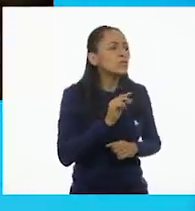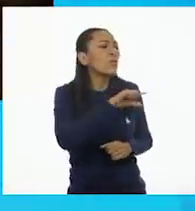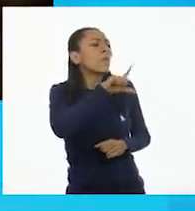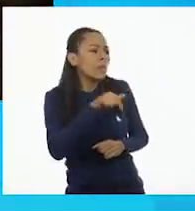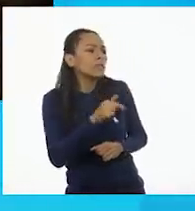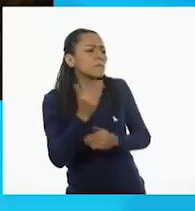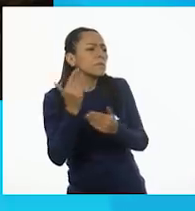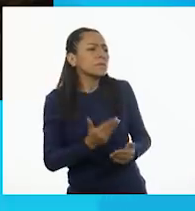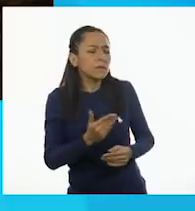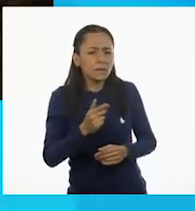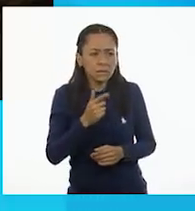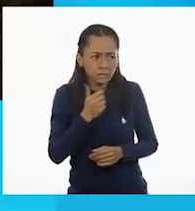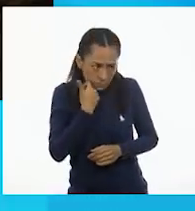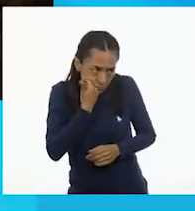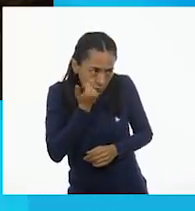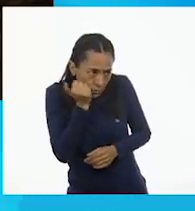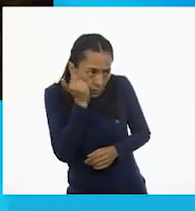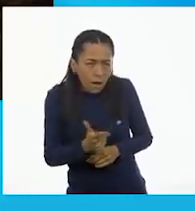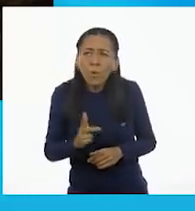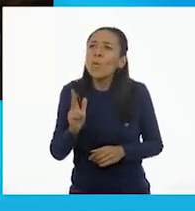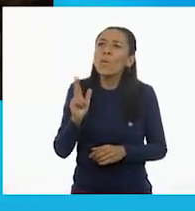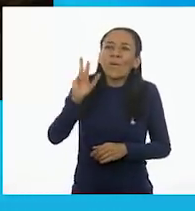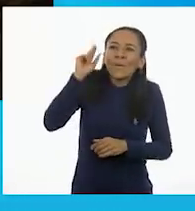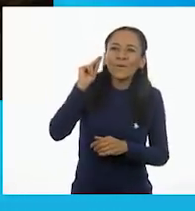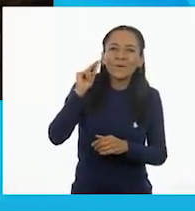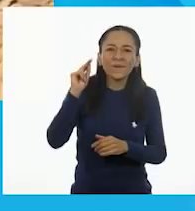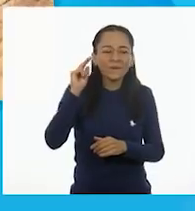gracias. Adiós. Adiós.